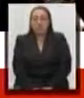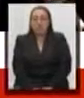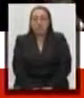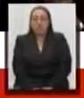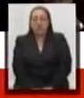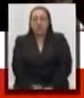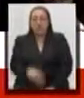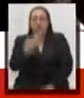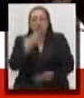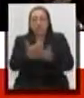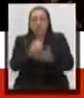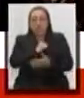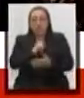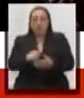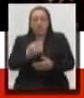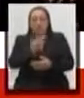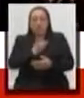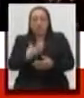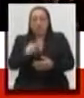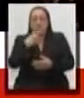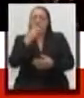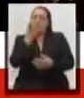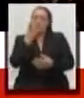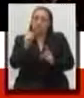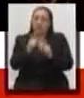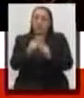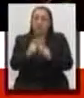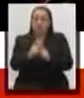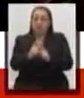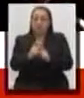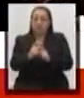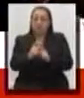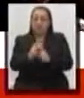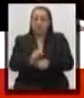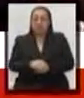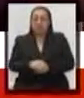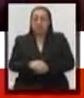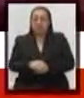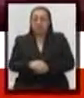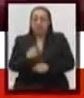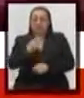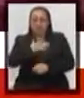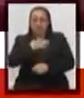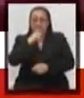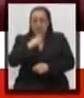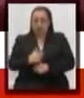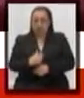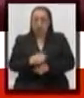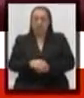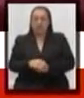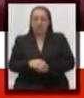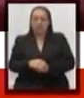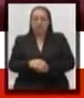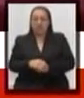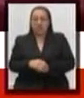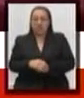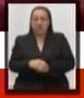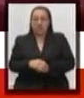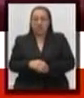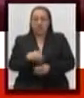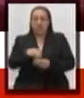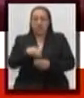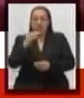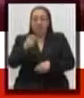Gracias, señor presidente, por sus elogiosas frases respecto de mí. En realidad, en